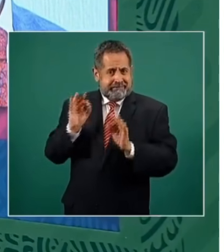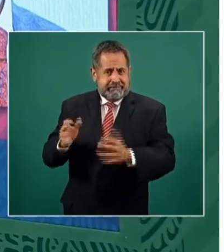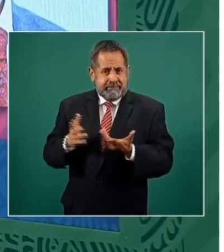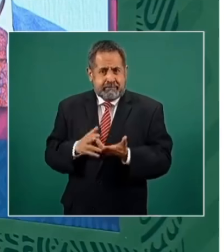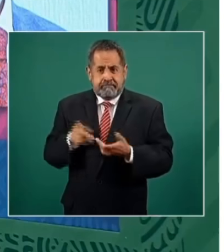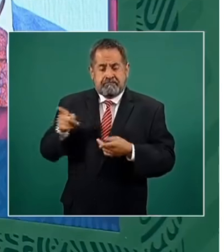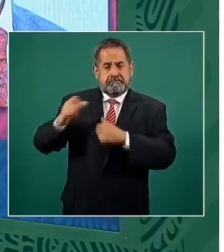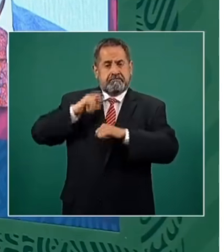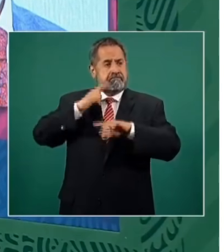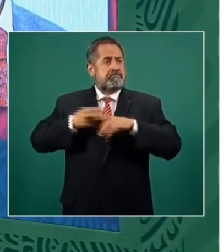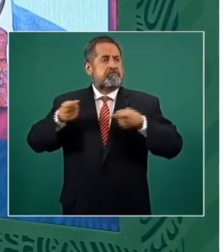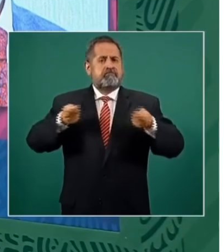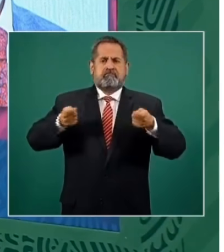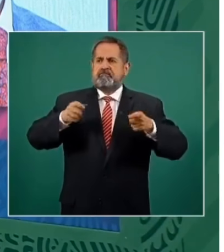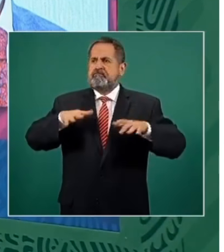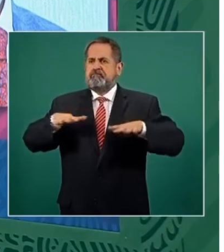conduciendo